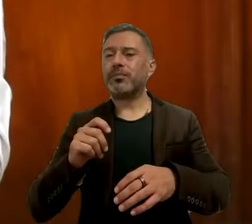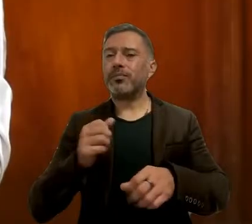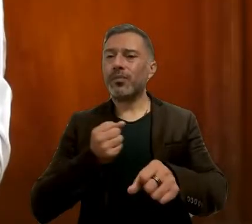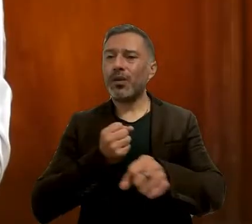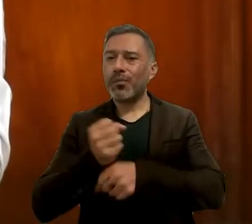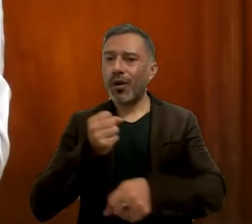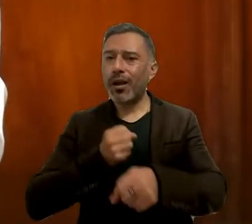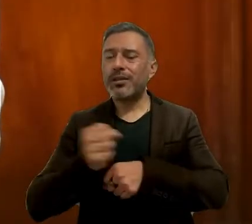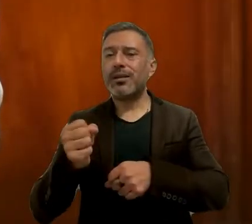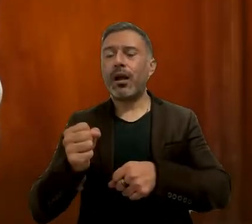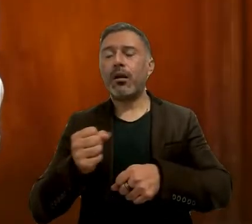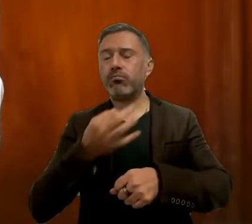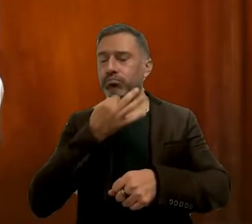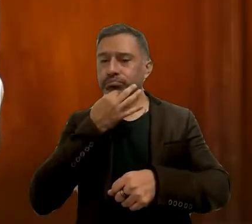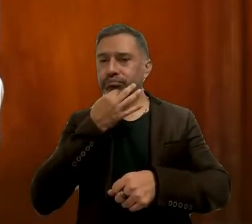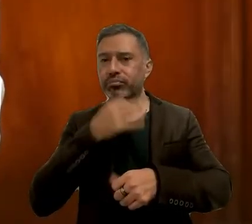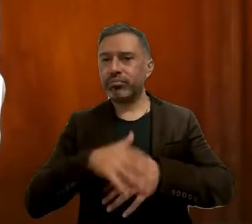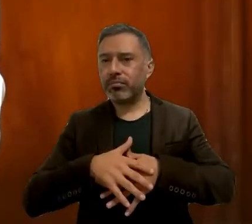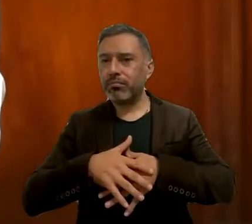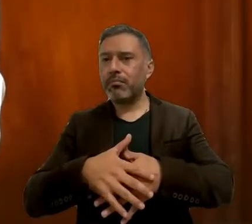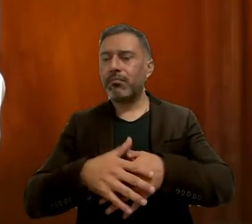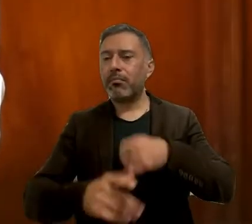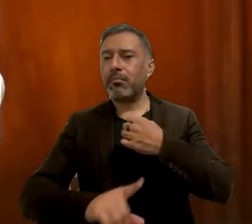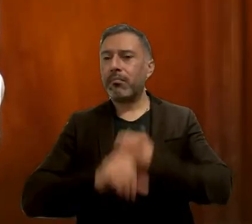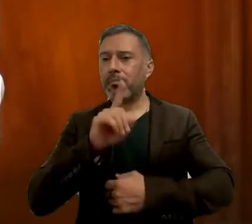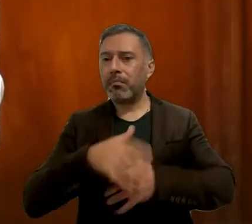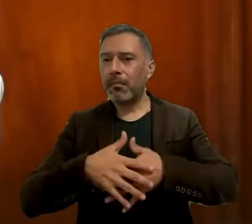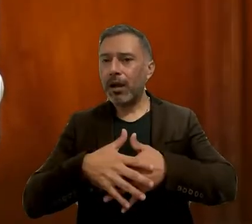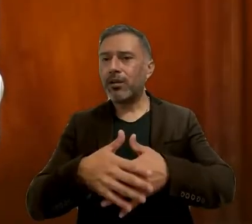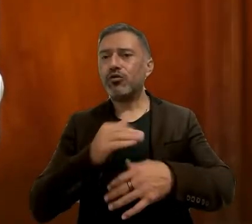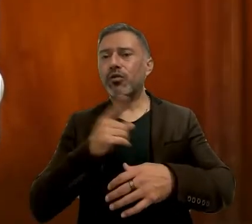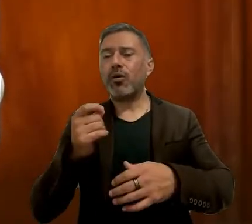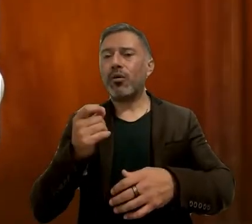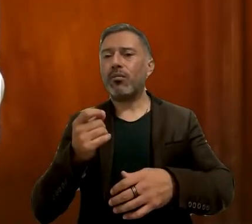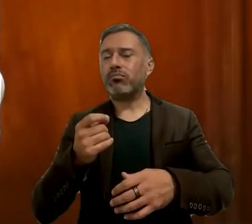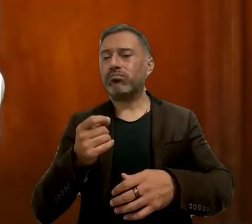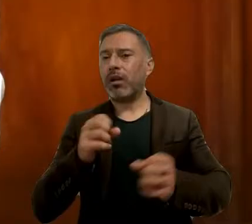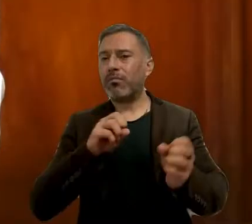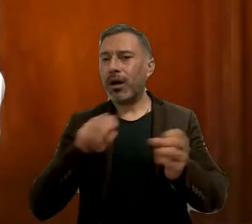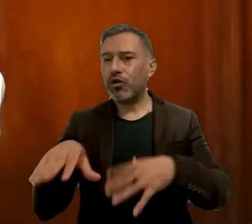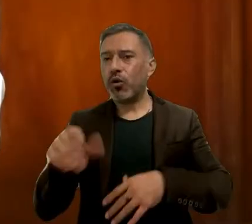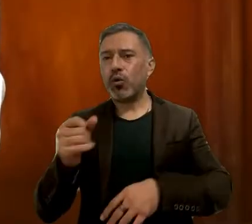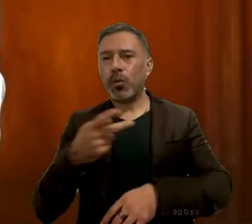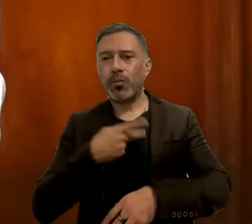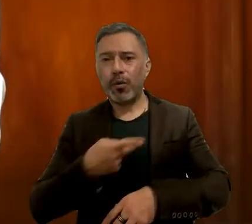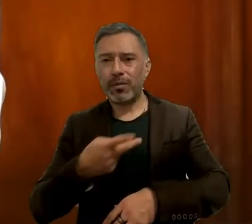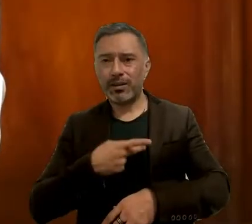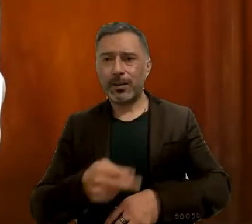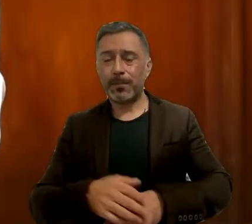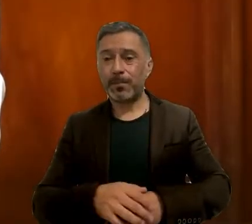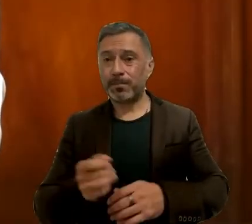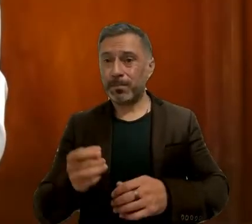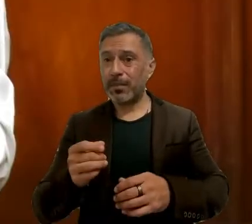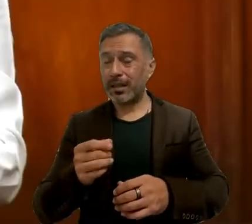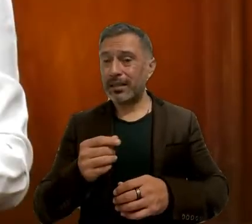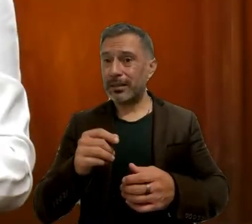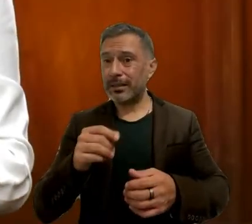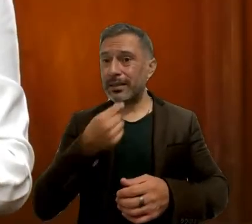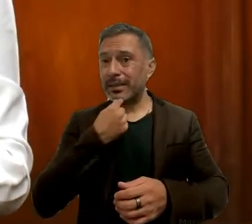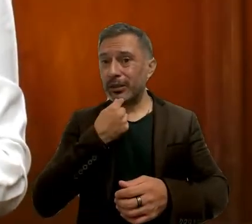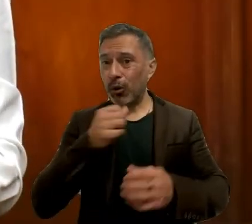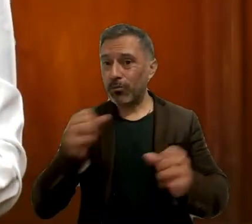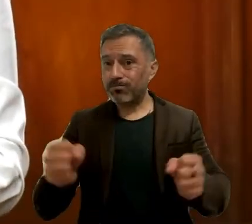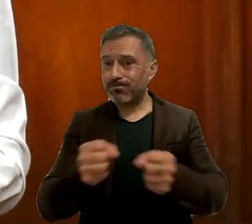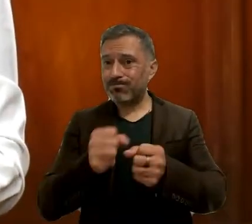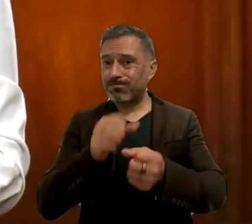precoz, abandono escolar y pobreza. En la mayoría de los casos, el matrimonio infantil es el resultado de niñas